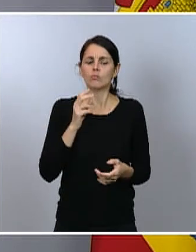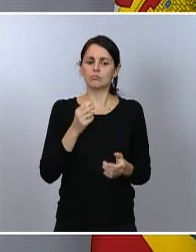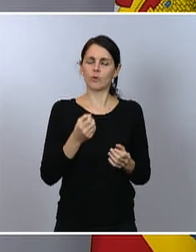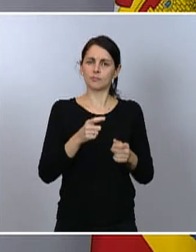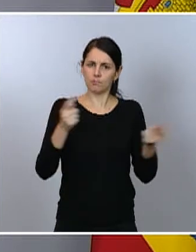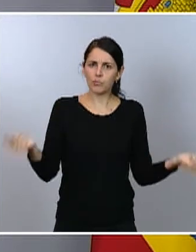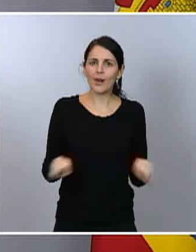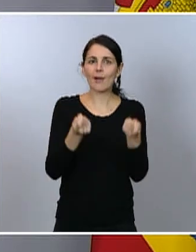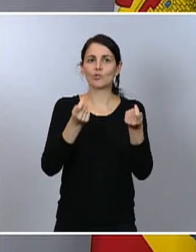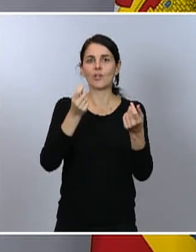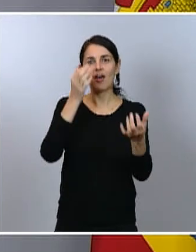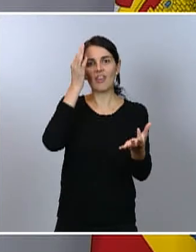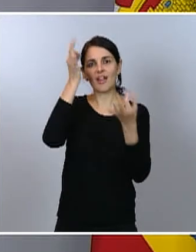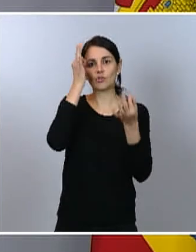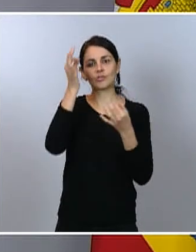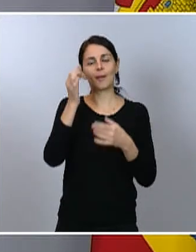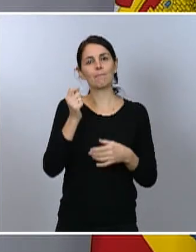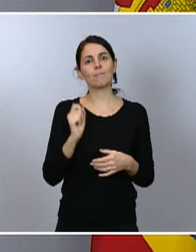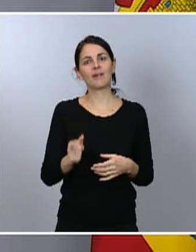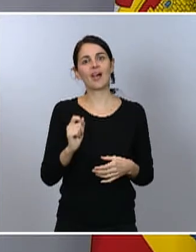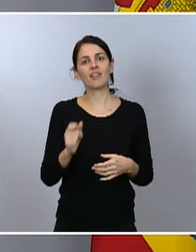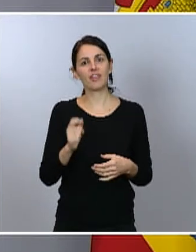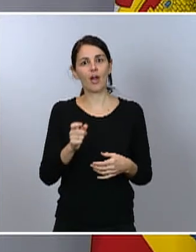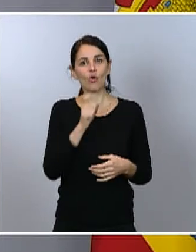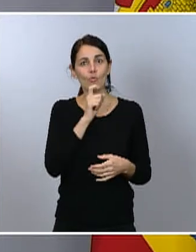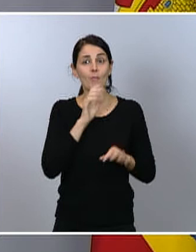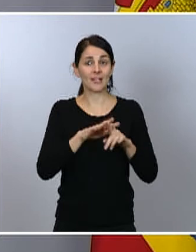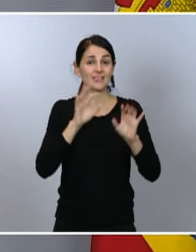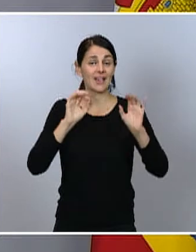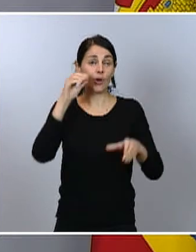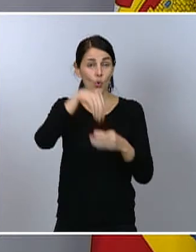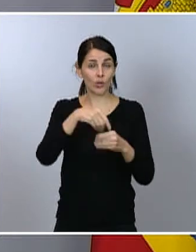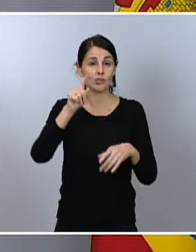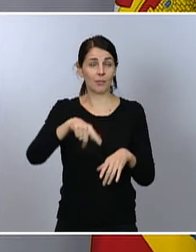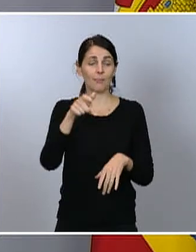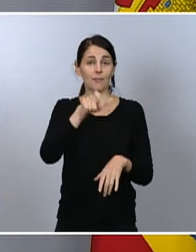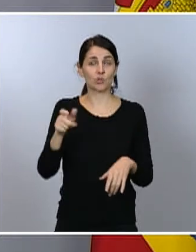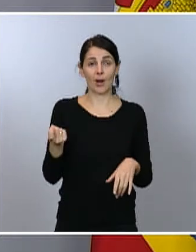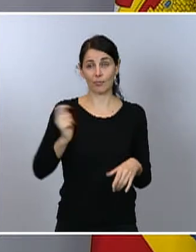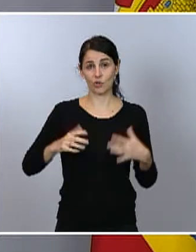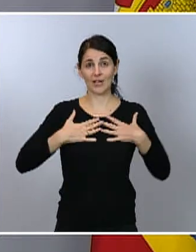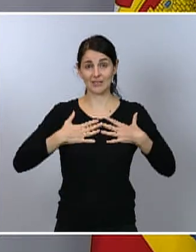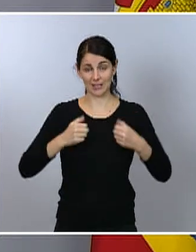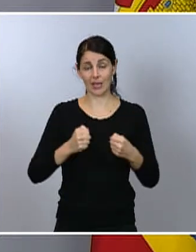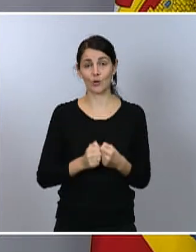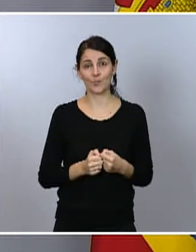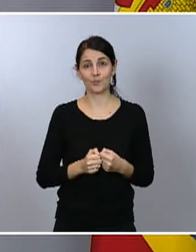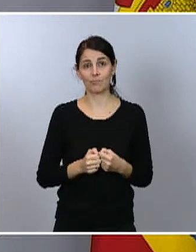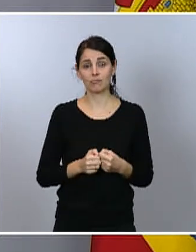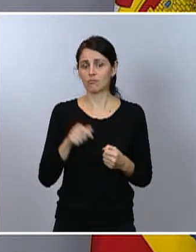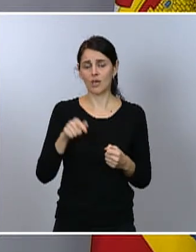la prevalencia en el personal esencial. Ya lo hicimos en la ronda con el informe final,